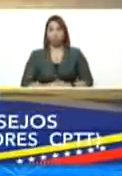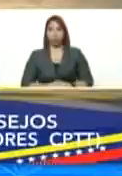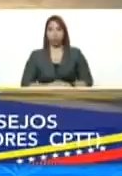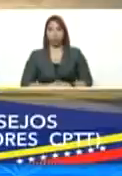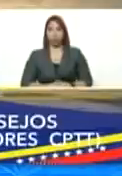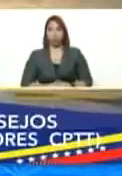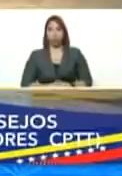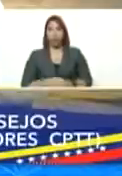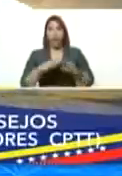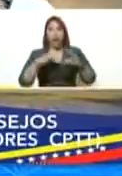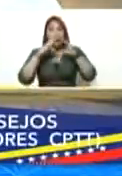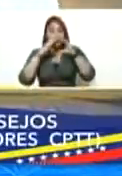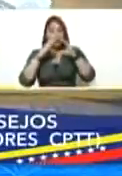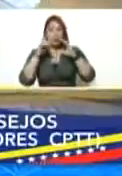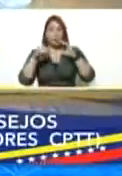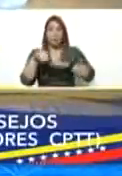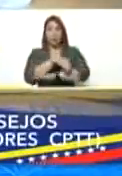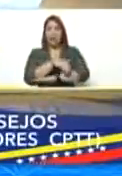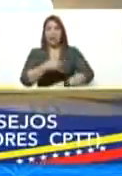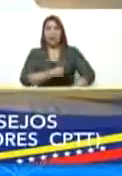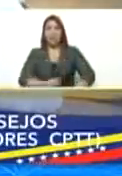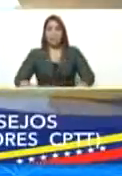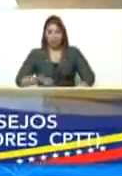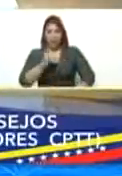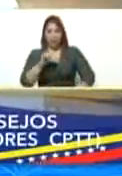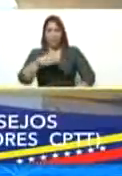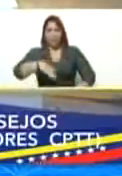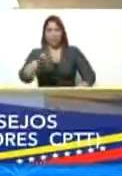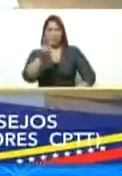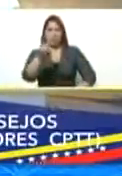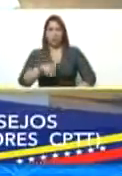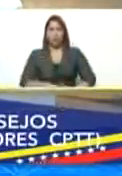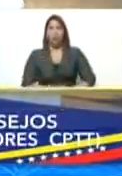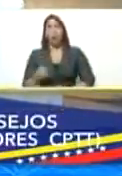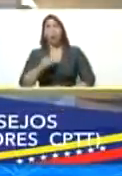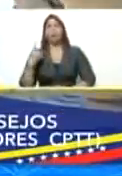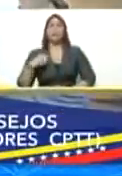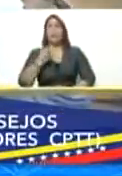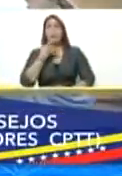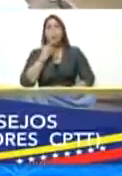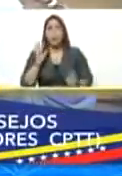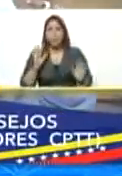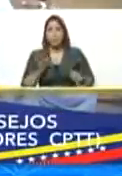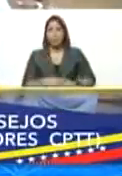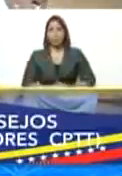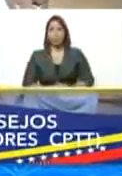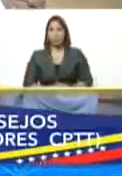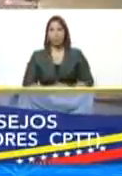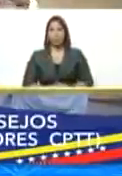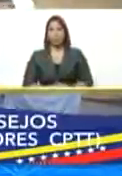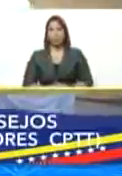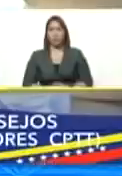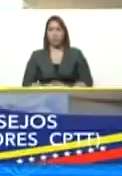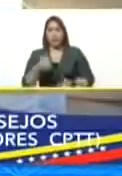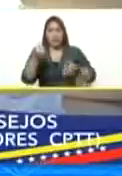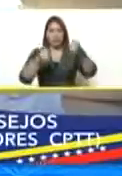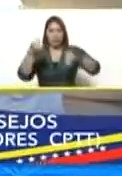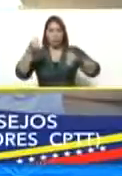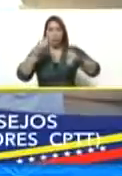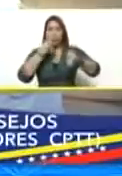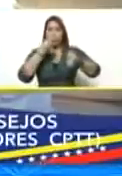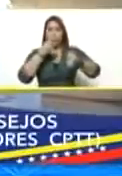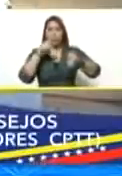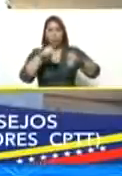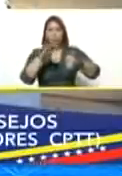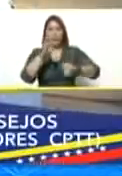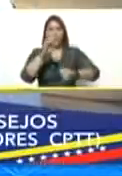y hamburguesa, como la calle del hambre que hay. O tienes un fast truck, que lo llaman así ahora, ¿verdad? Tú sí sabes